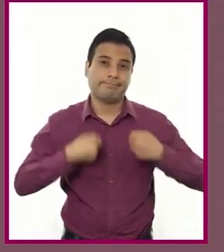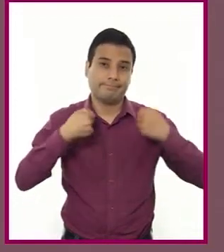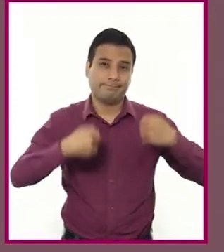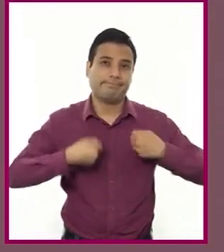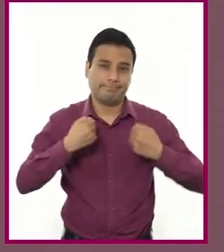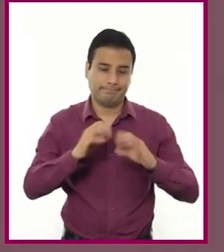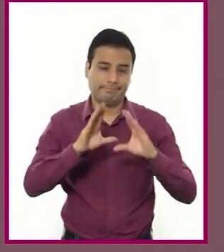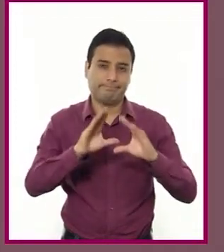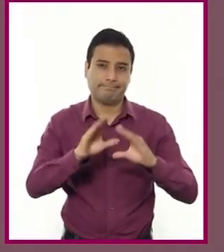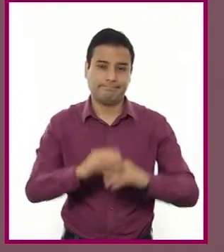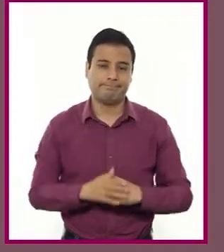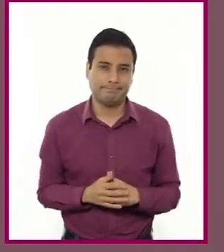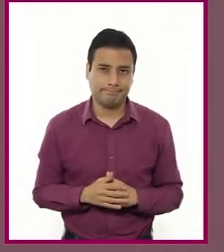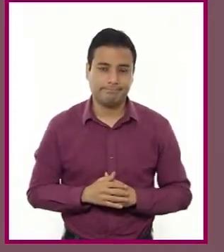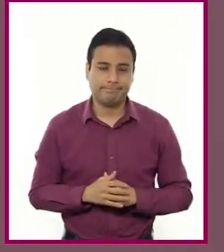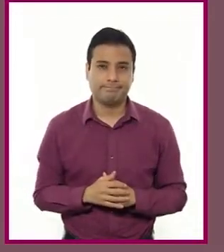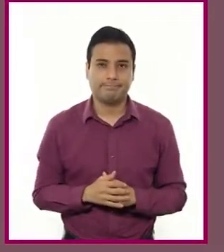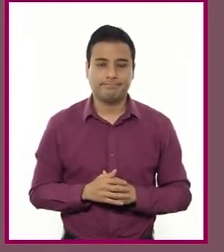jesuitas.